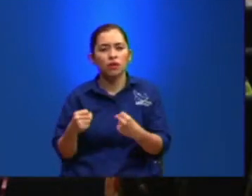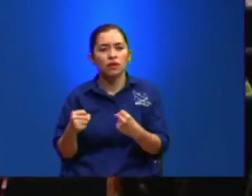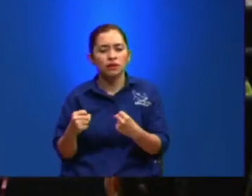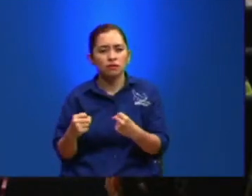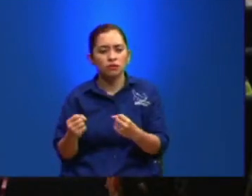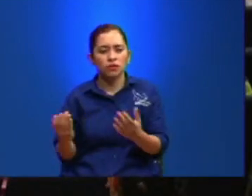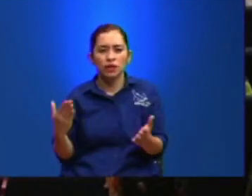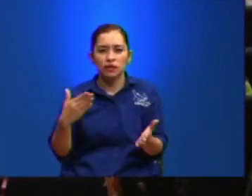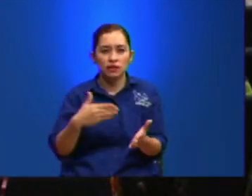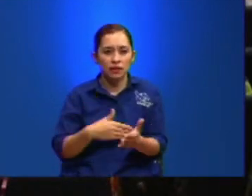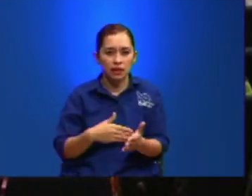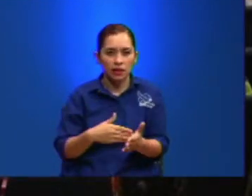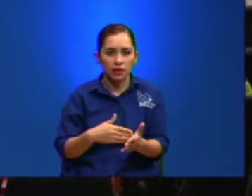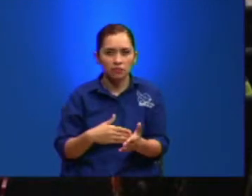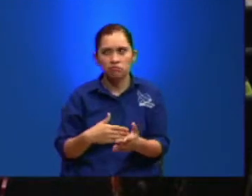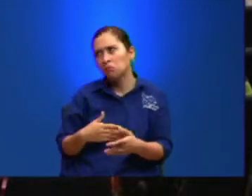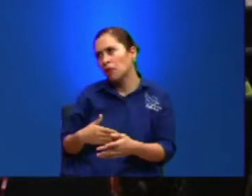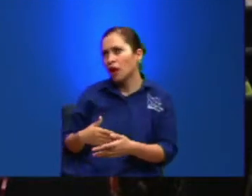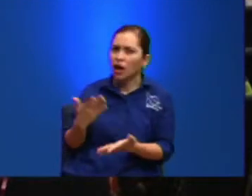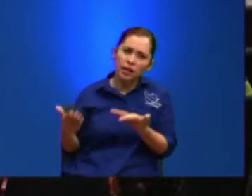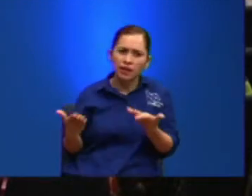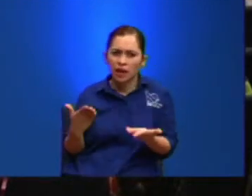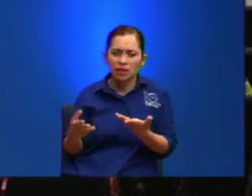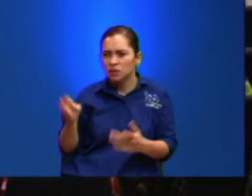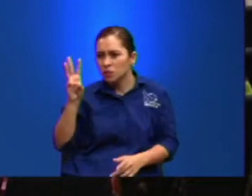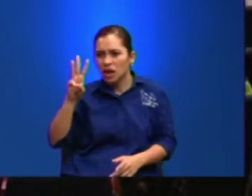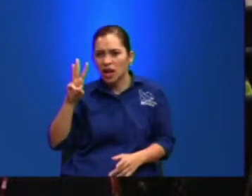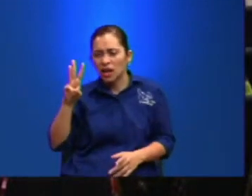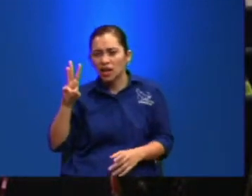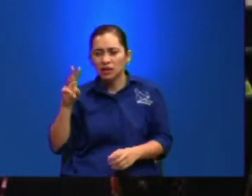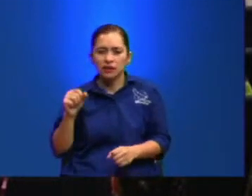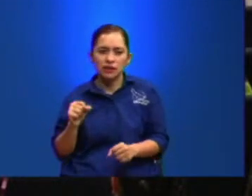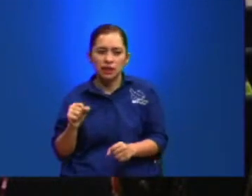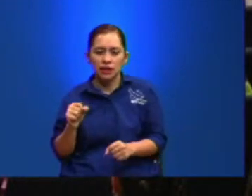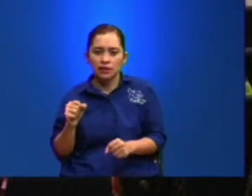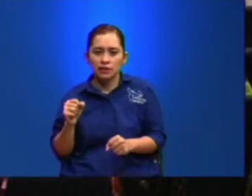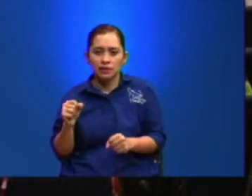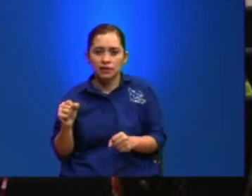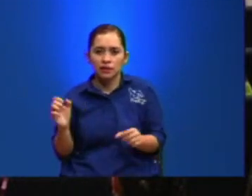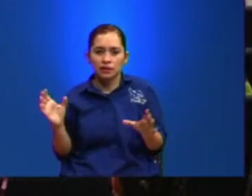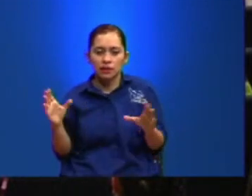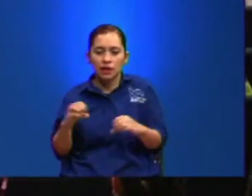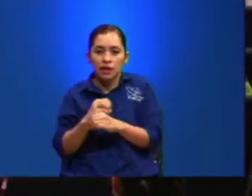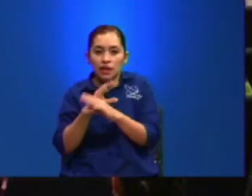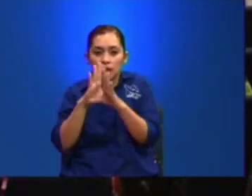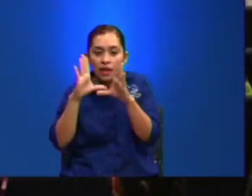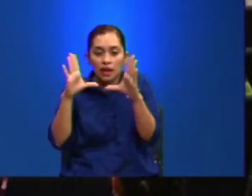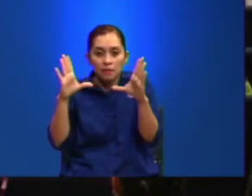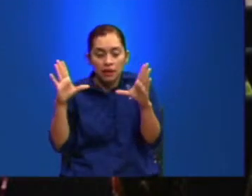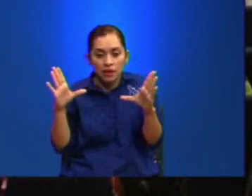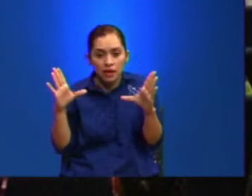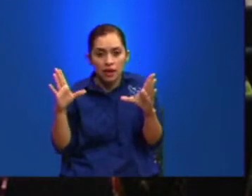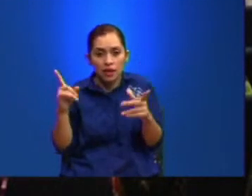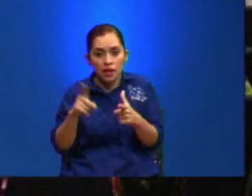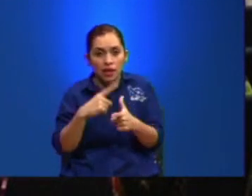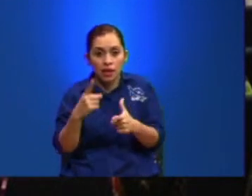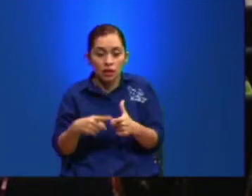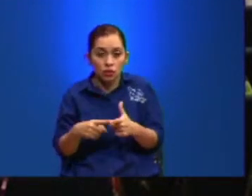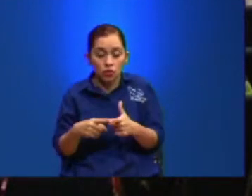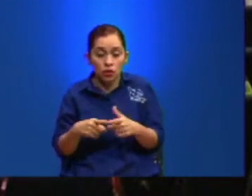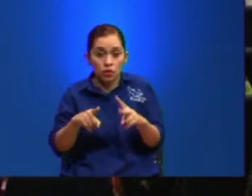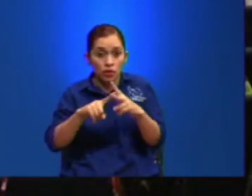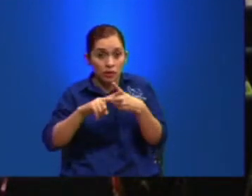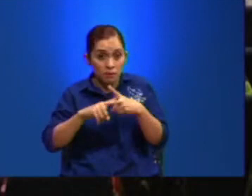hermano vamos a llegar como las 3 de la mañana vamos pues y cuando iniciamos el viaje sobre todo después de haberse nadie